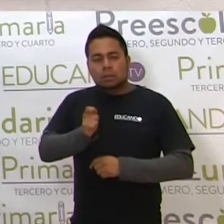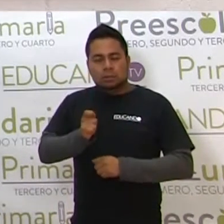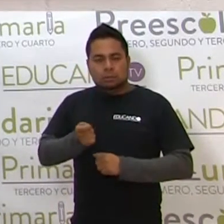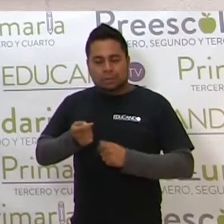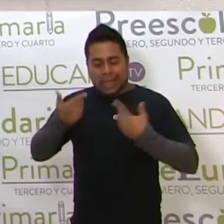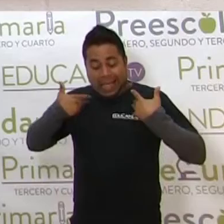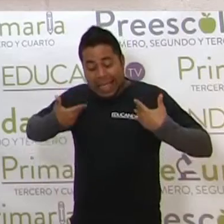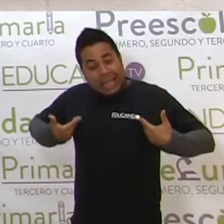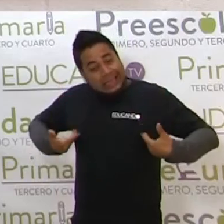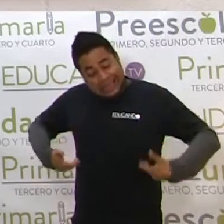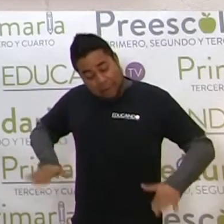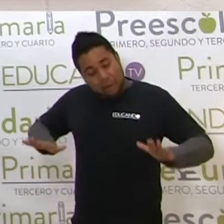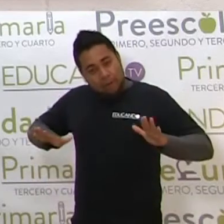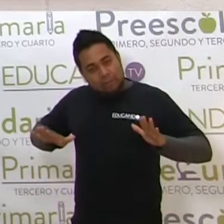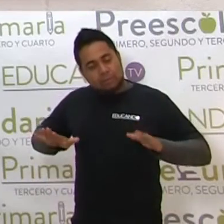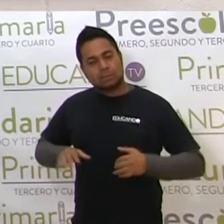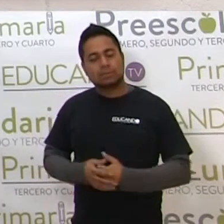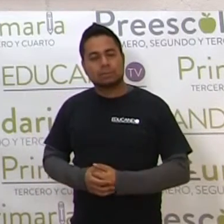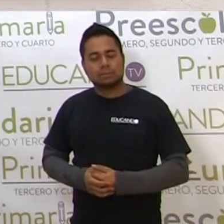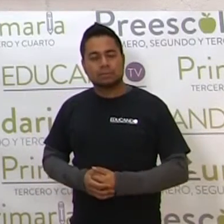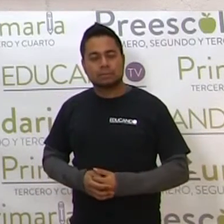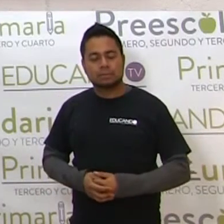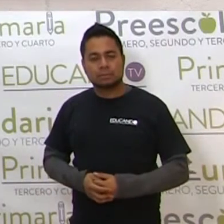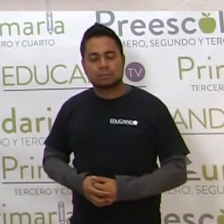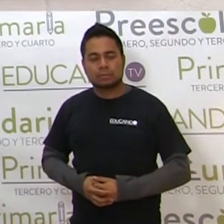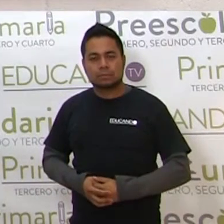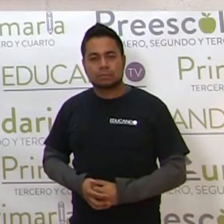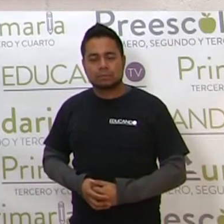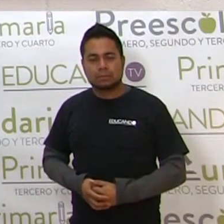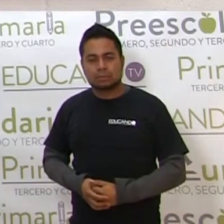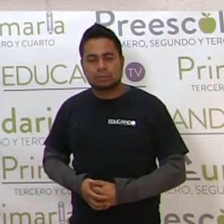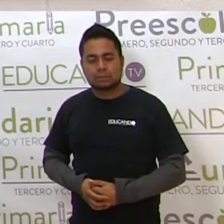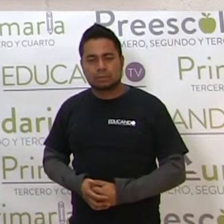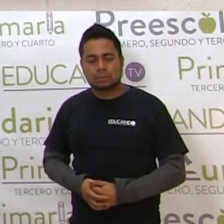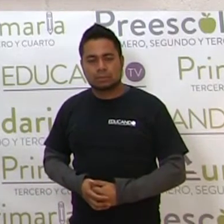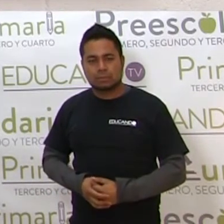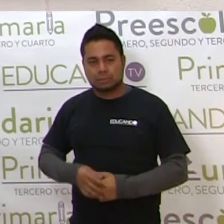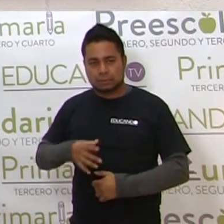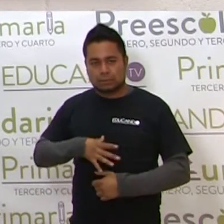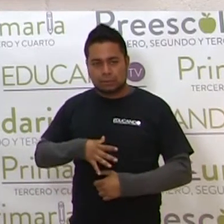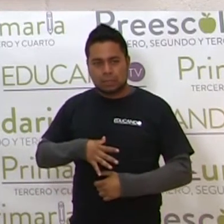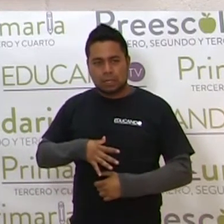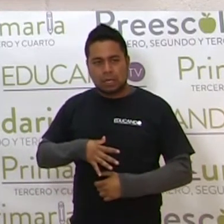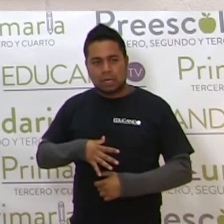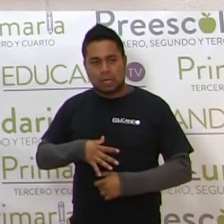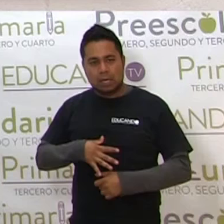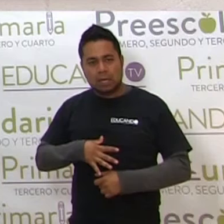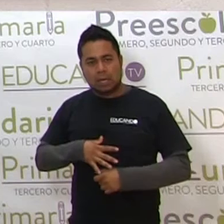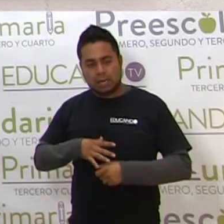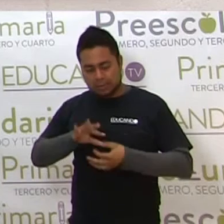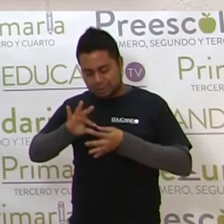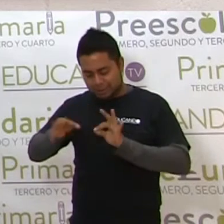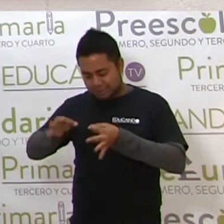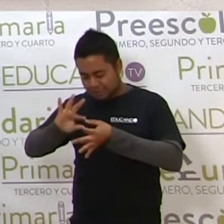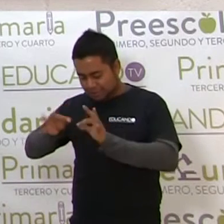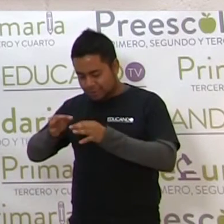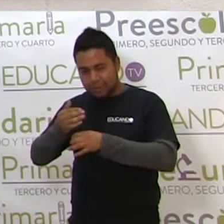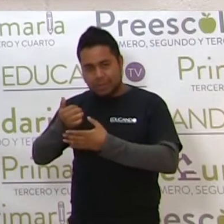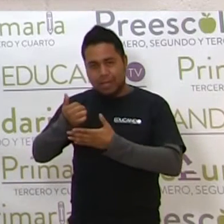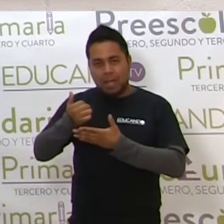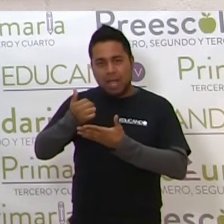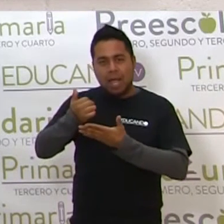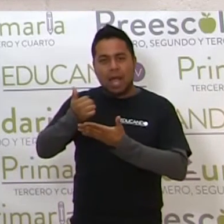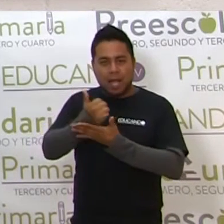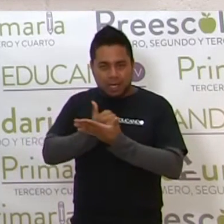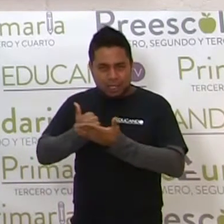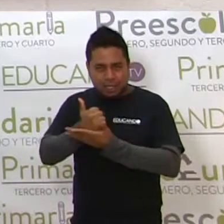hasta abajo Así es tiene cintas Azules y franjas